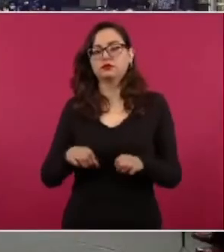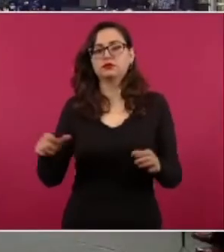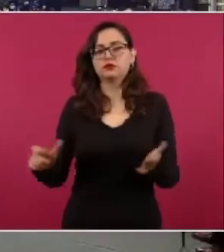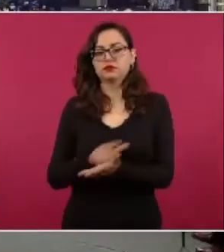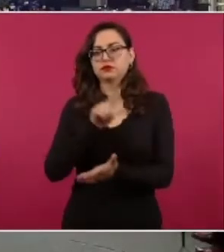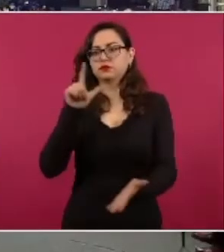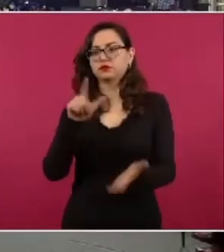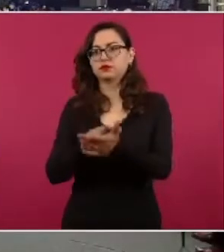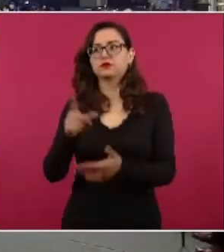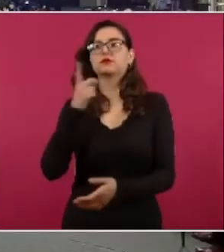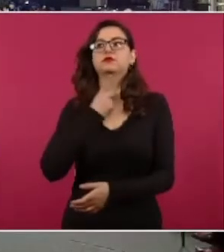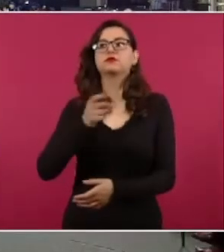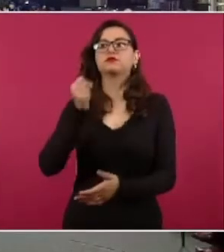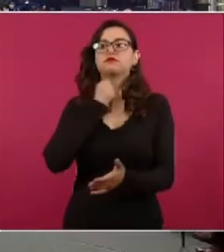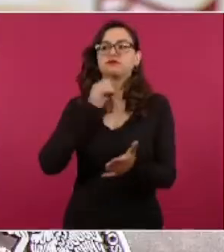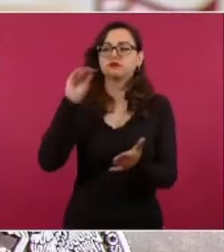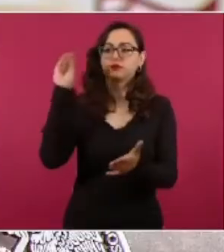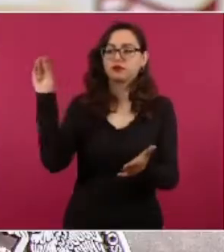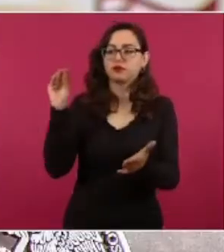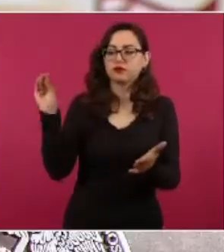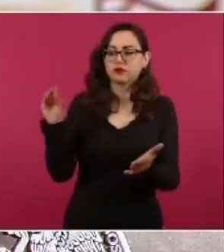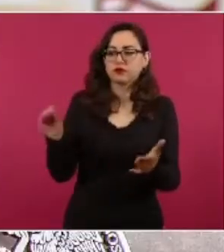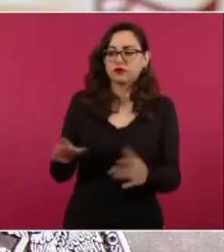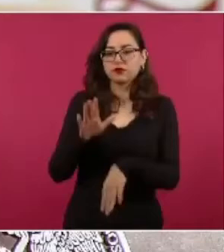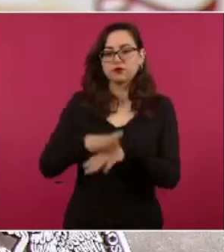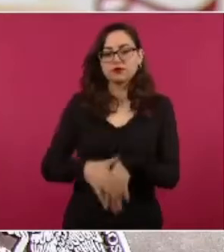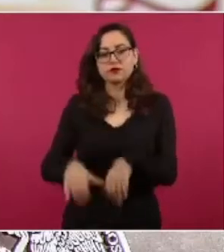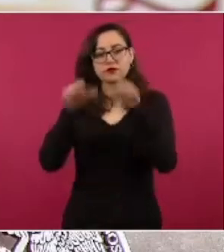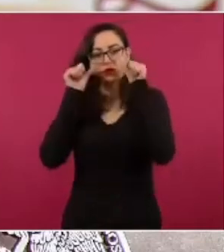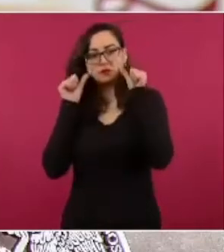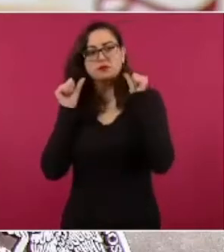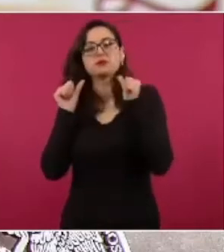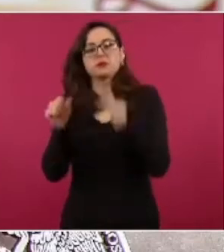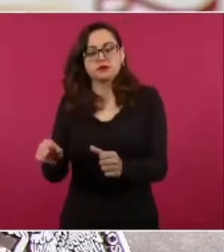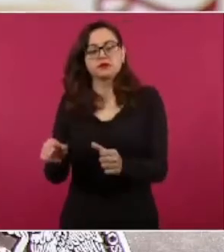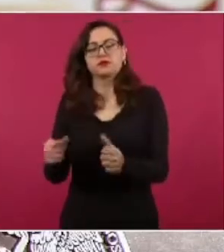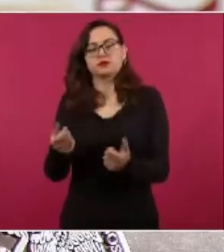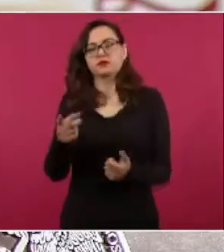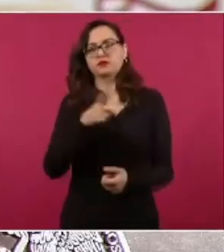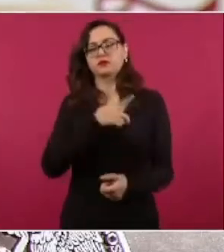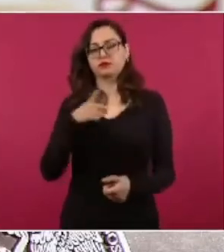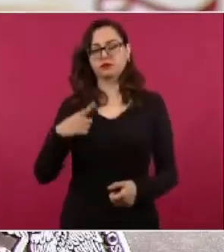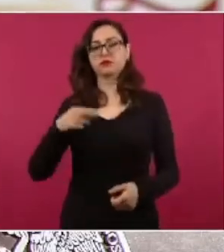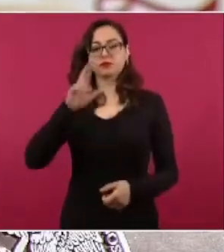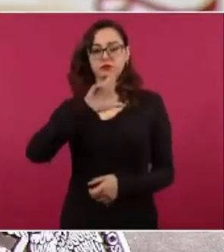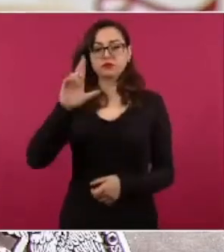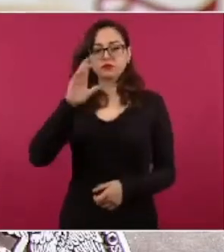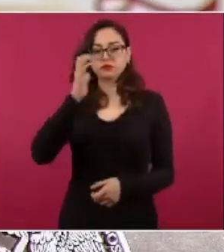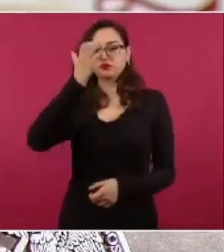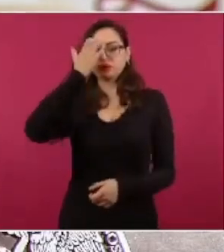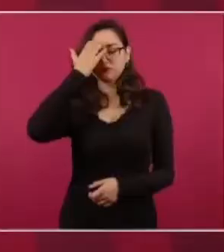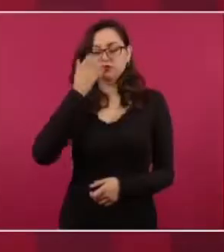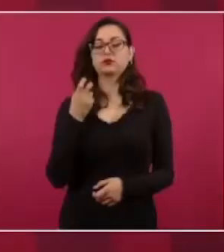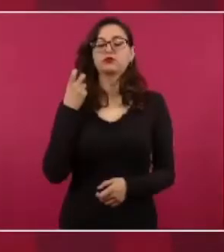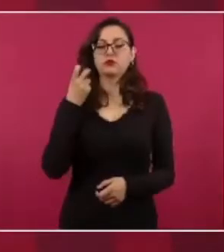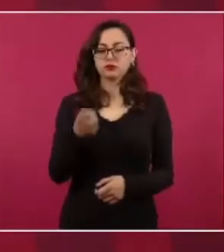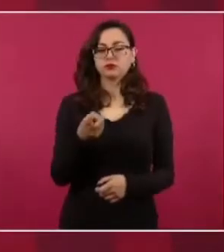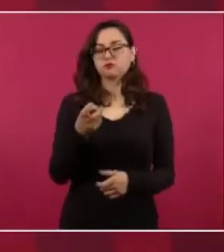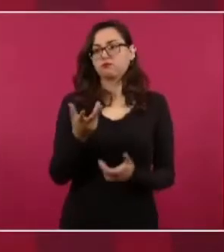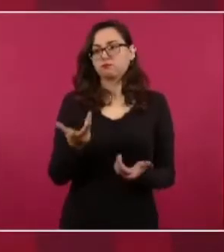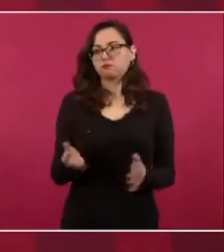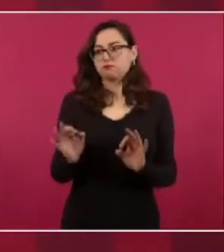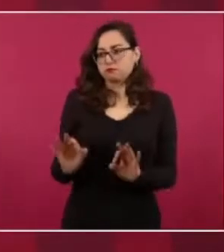que puso una especial atención a ello, y desde luego son de los ejemplos que hablamos. Y termino